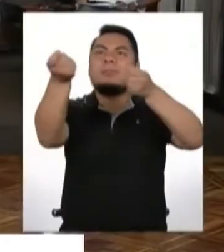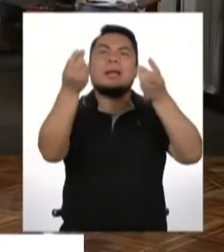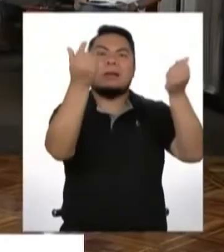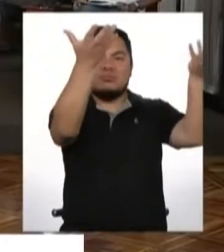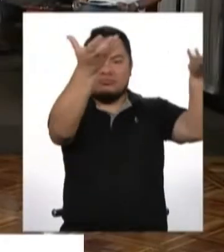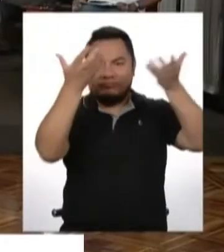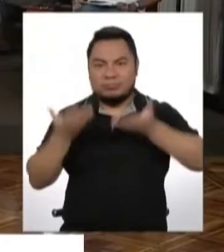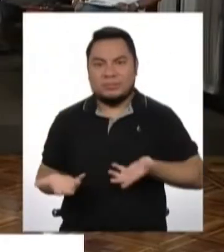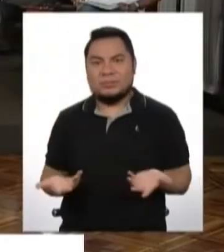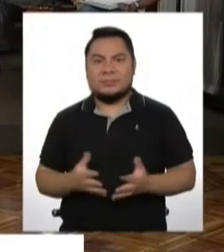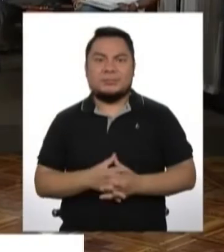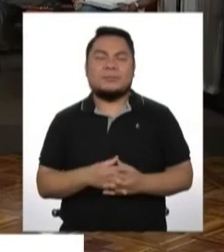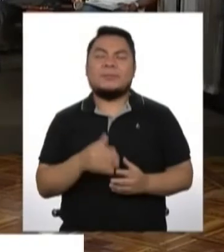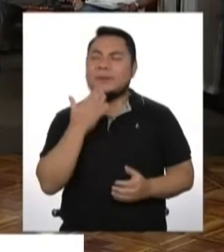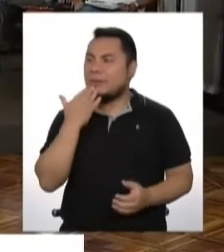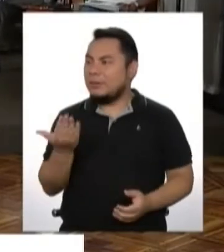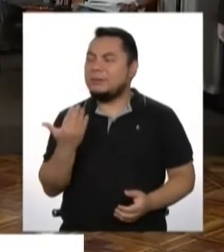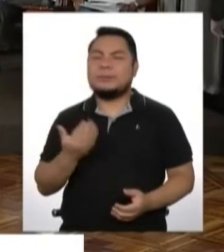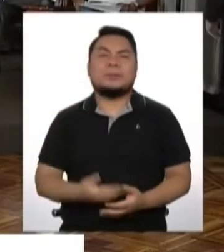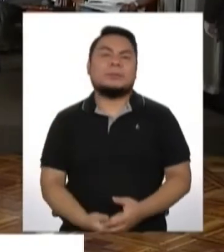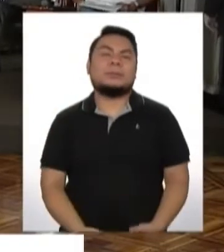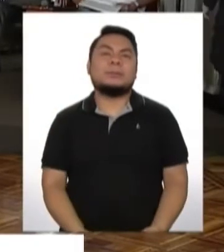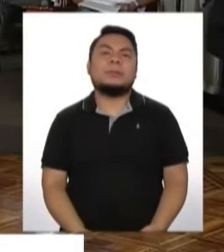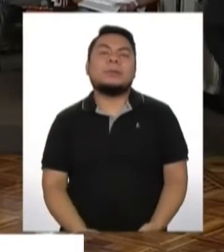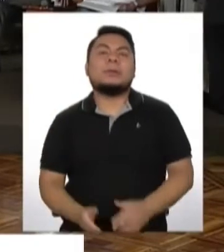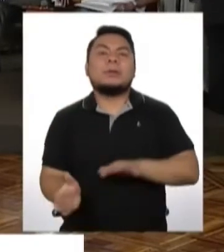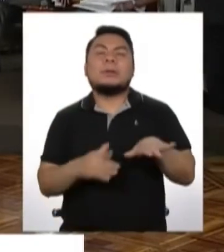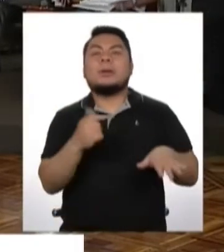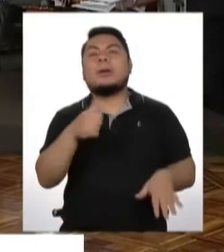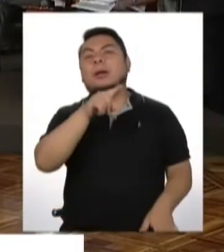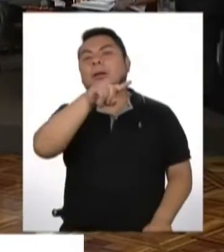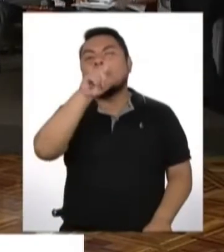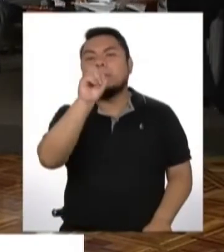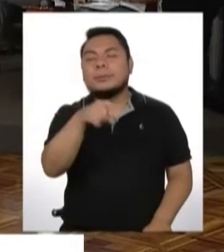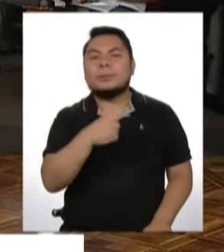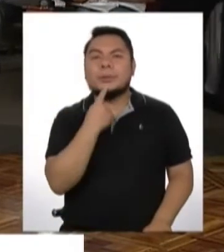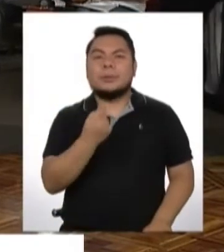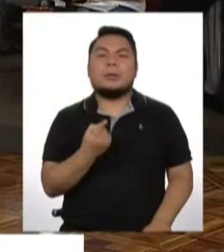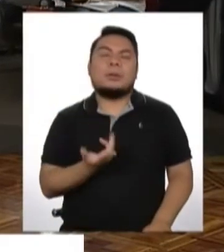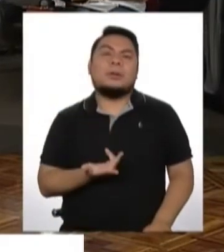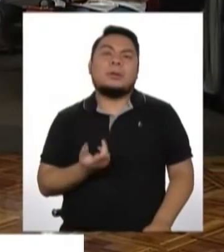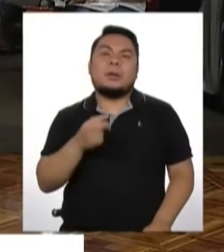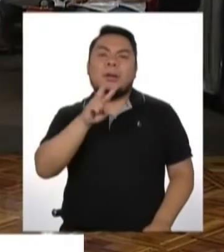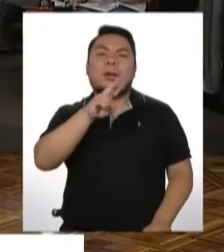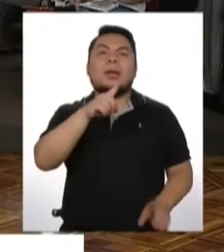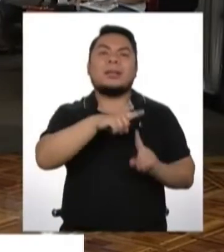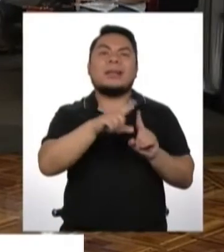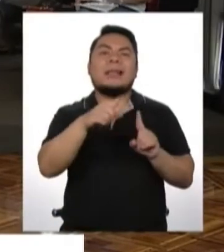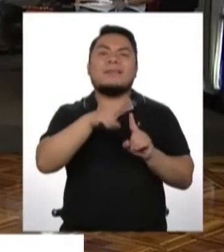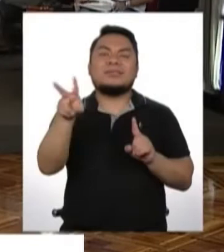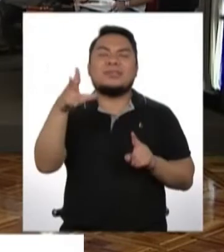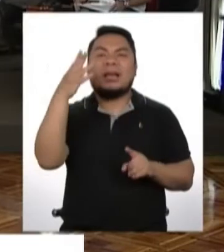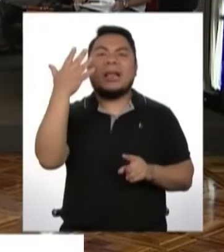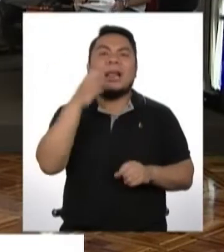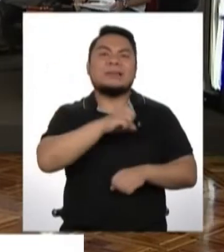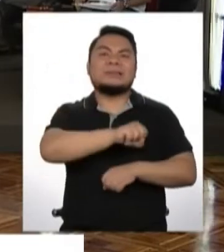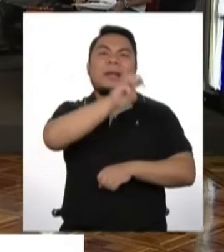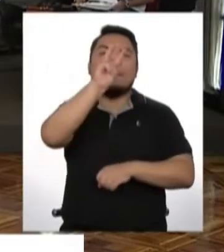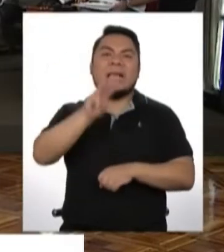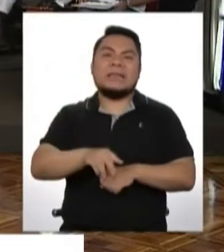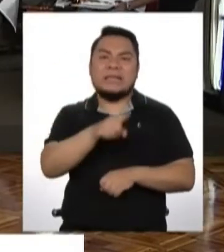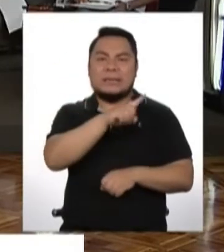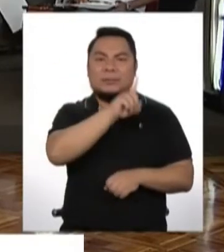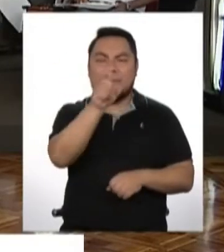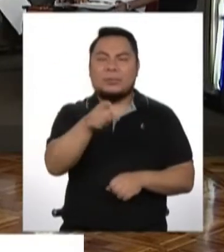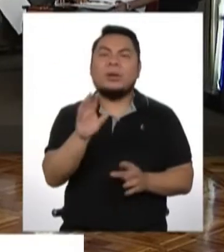Gracias, ministro. Por favor. La siguiente pregunta es de Vía Televisión de San Martín. La pregunta es, ¿por